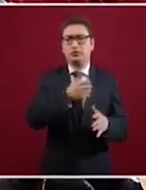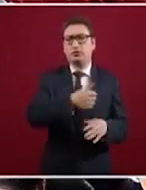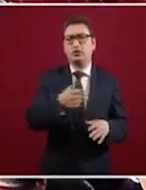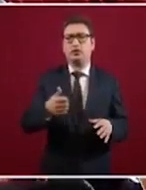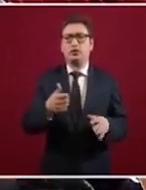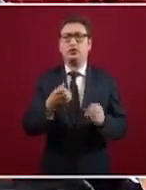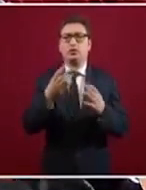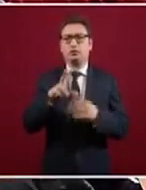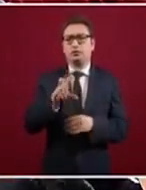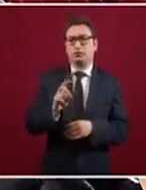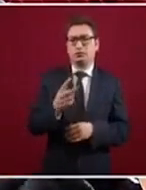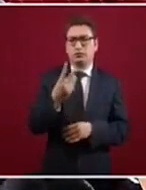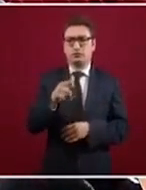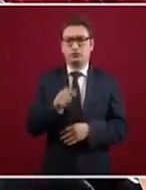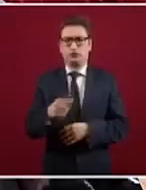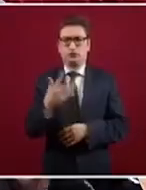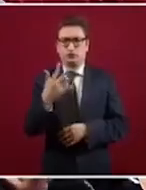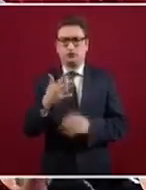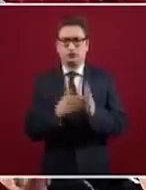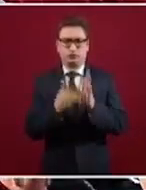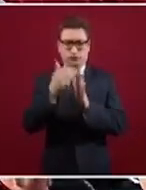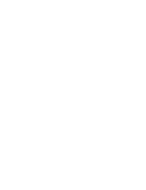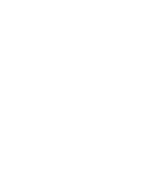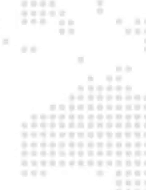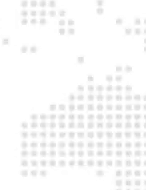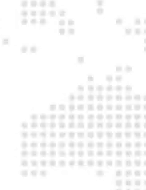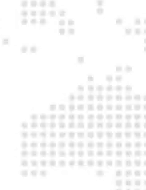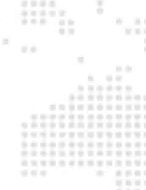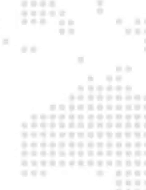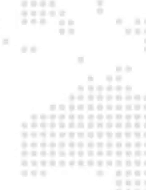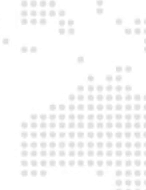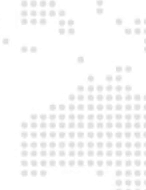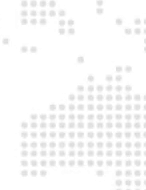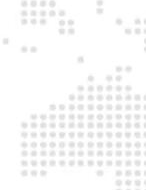alrededor de 32.5 millones de pesos